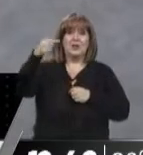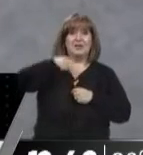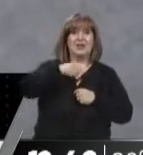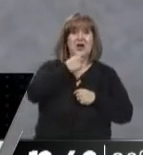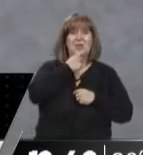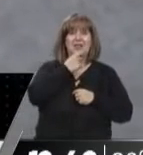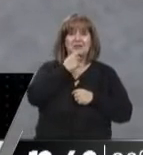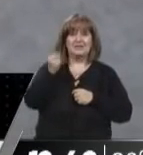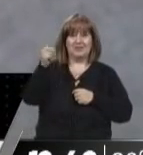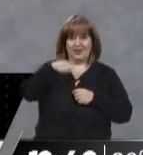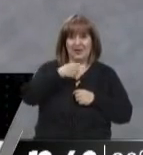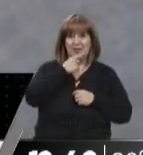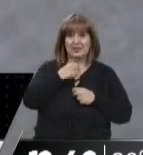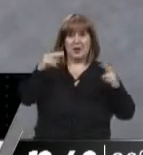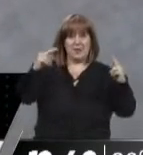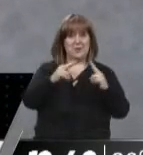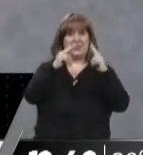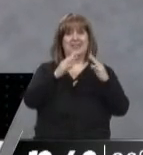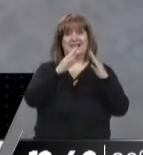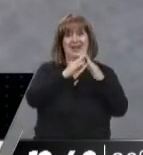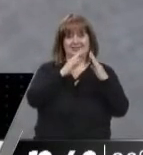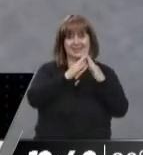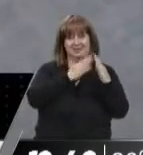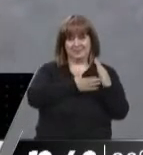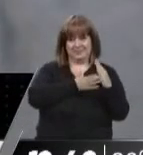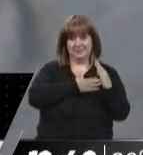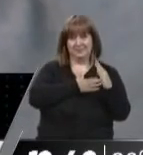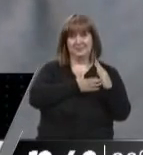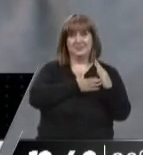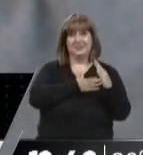nos reencontrábamos en mi casa y